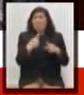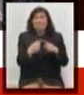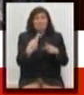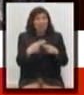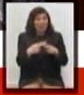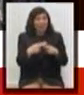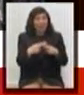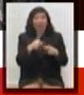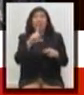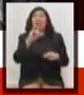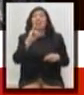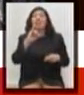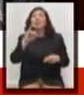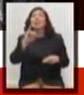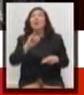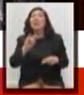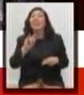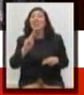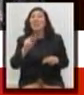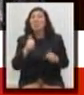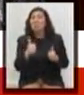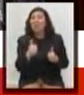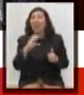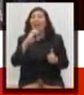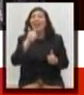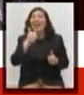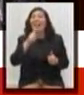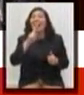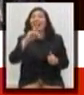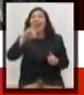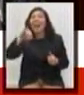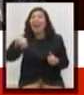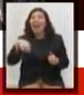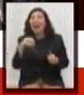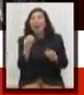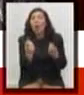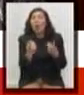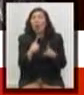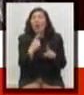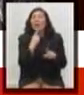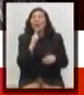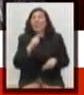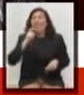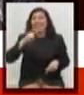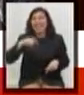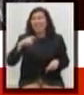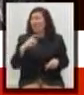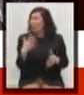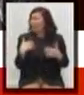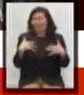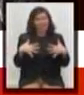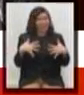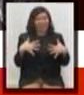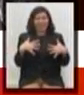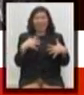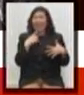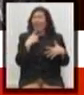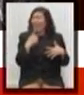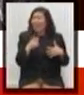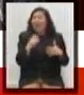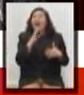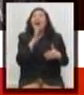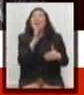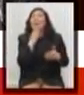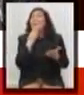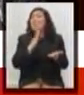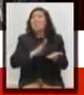¿eh? Un buen carajo hay que pronunciarlo cuando es necesario. No hay que tenerle miedo a las lisuras.